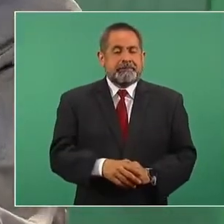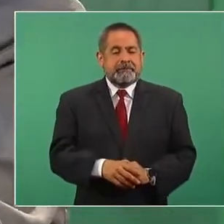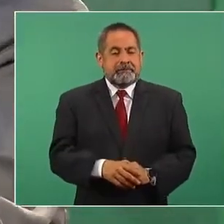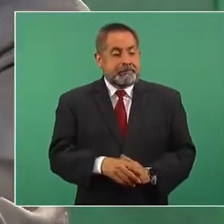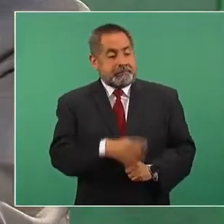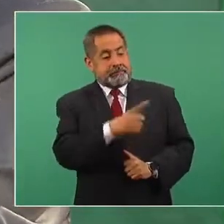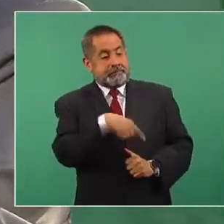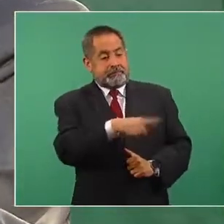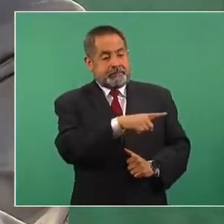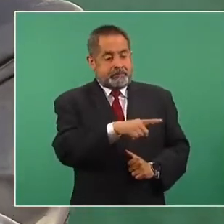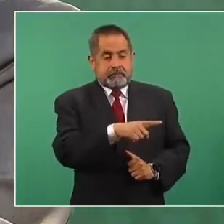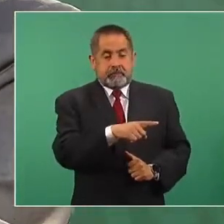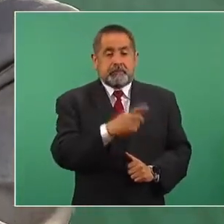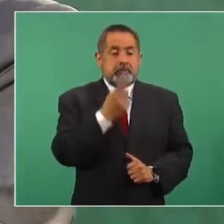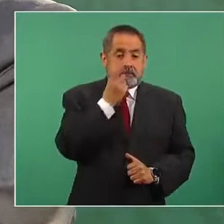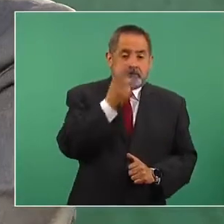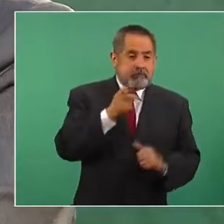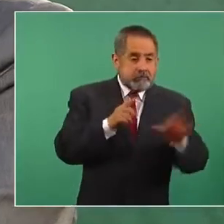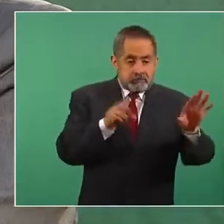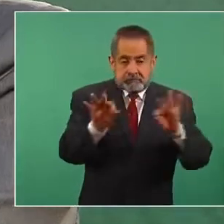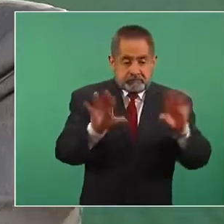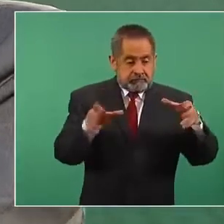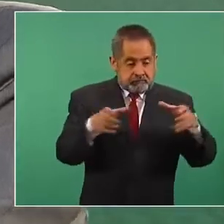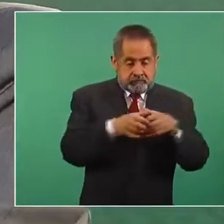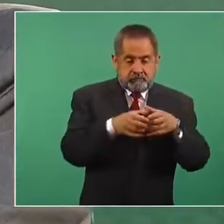pues ahora tienen este buró jurídico